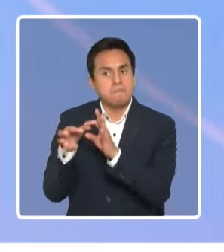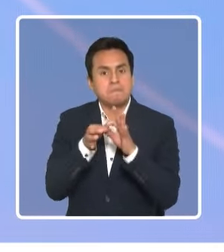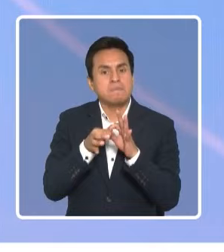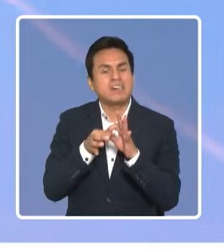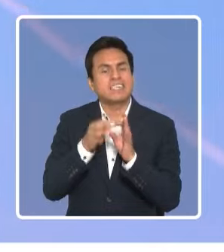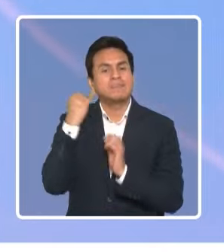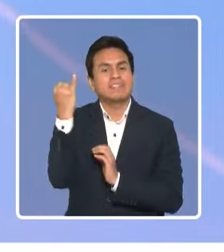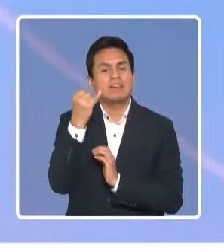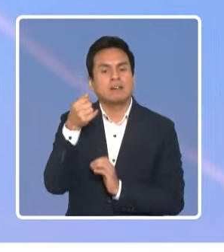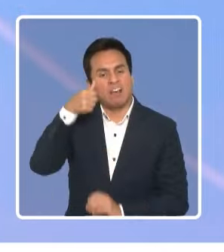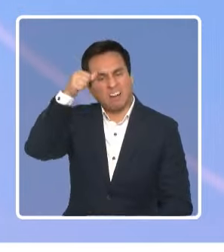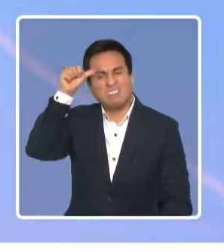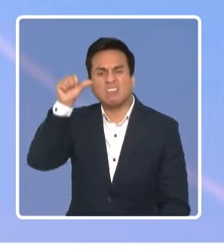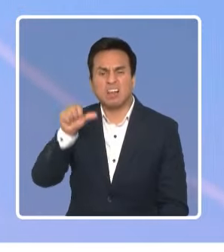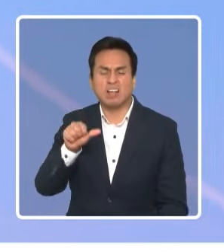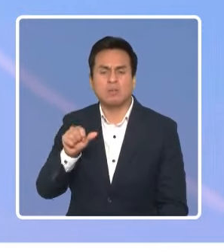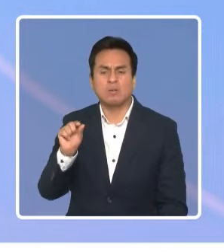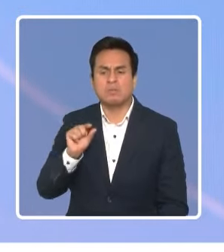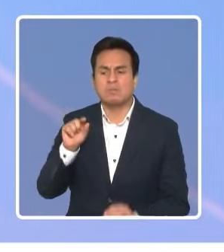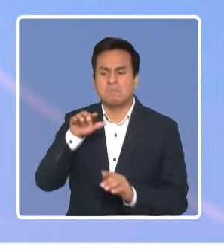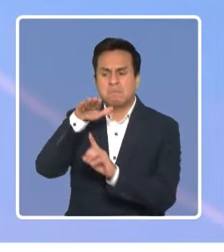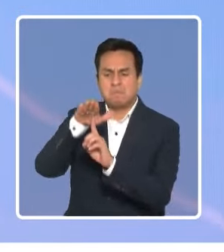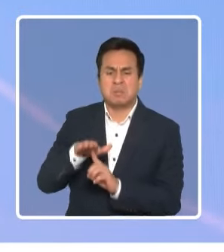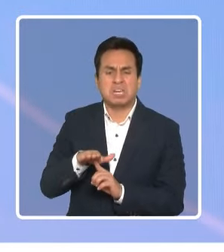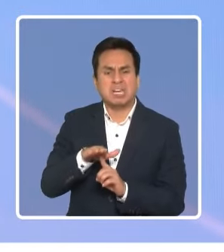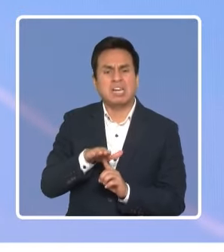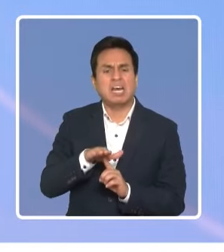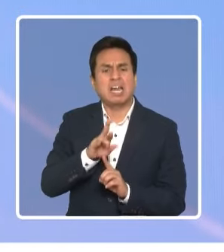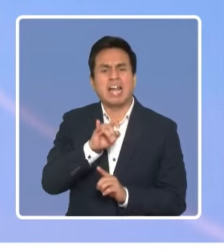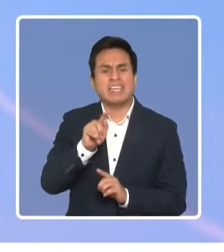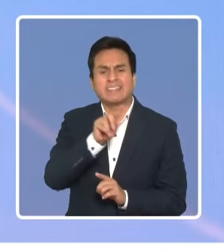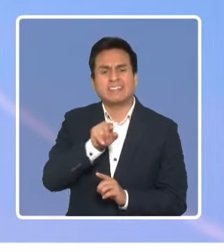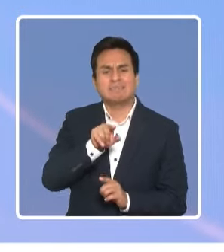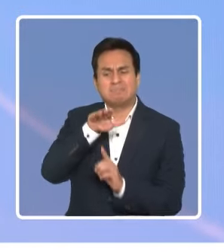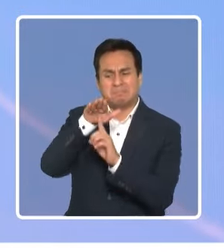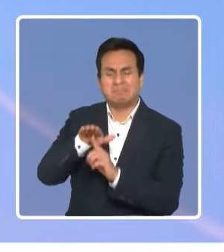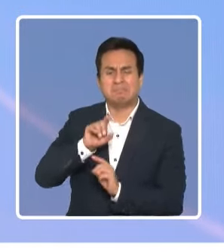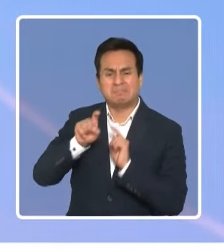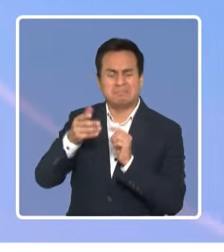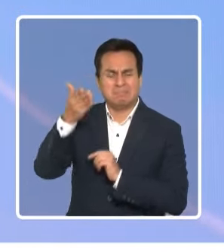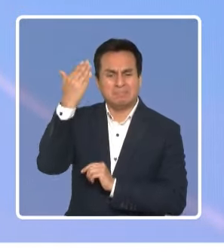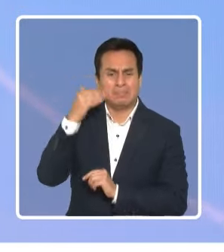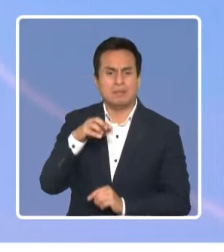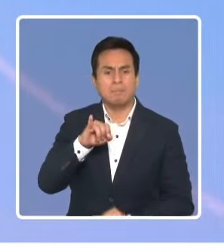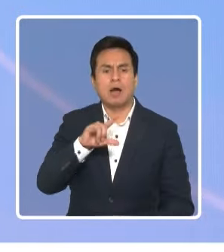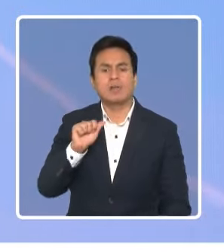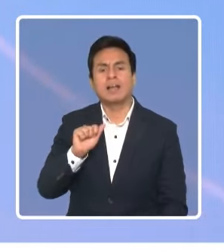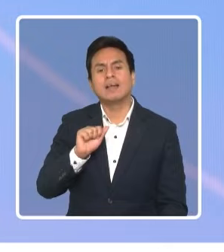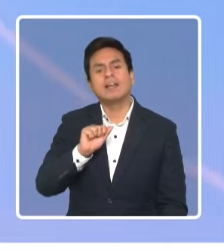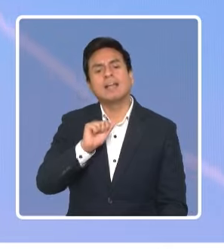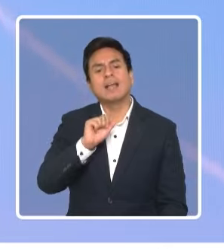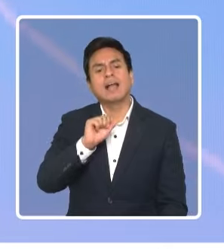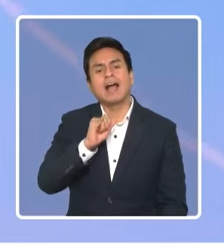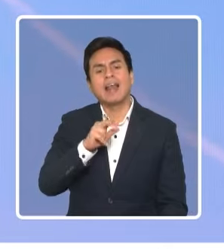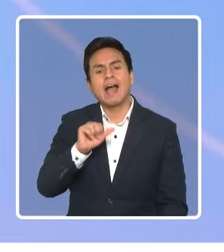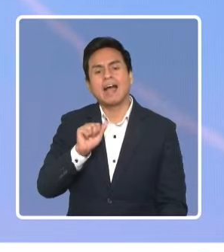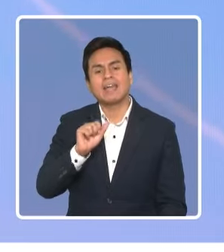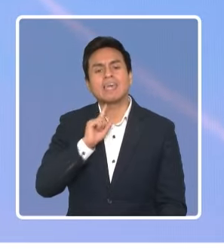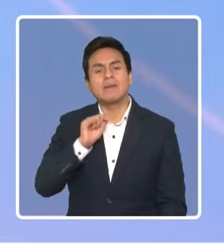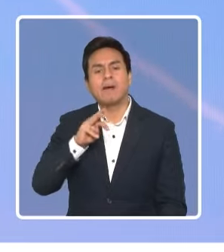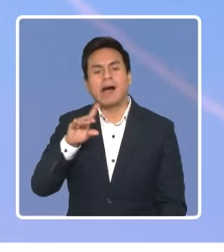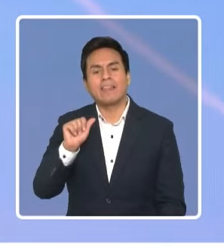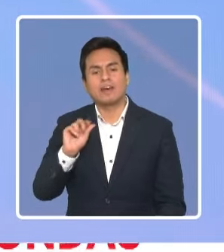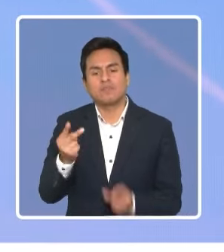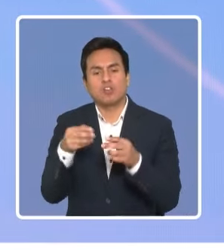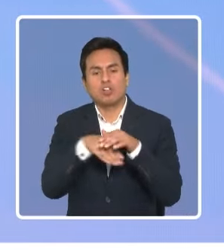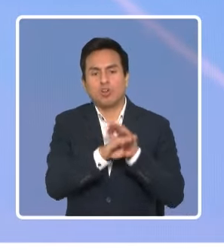y fue castigada con la humillación pública por los realistas de entonces. En Paula Jalaquemada, quien refugió a los